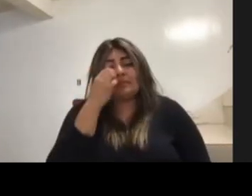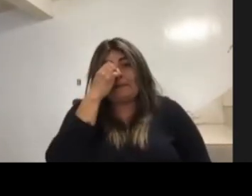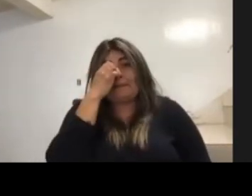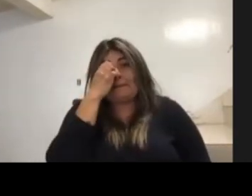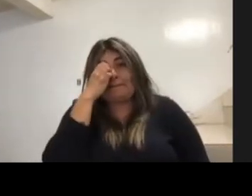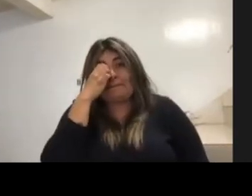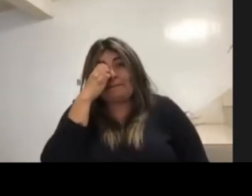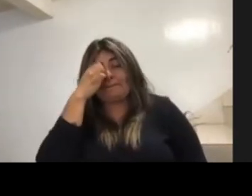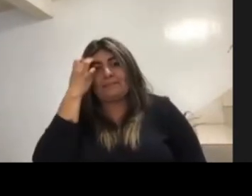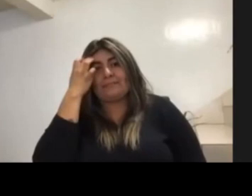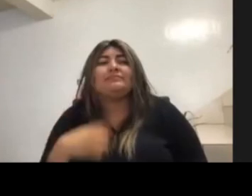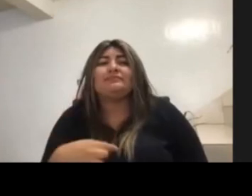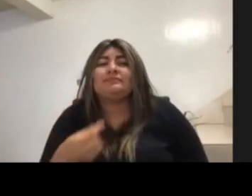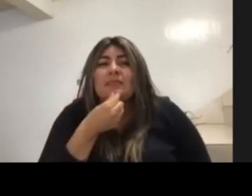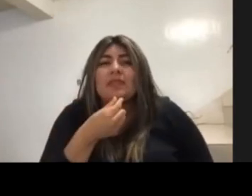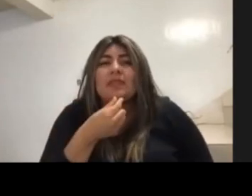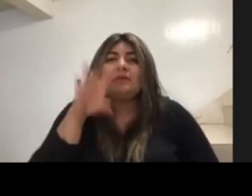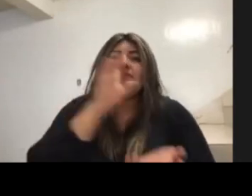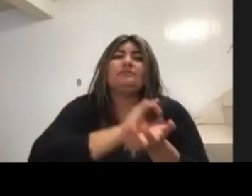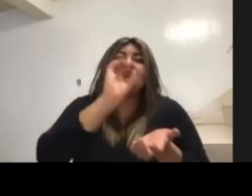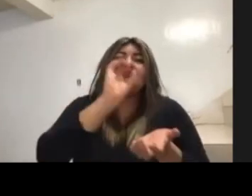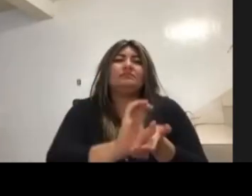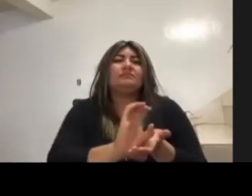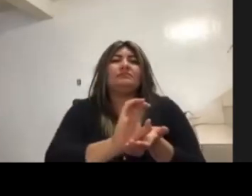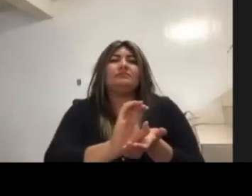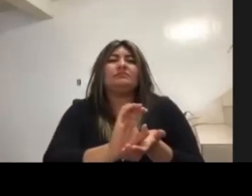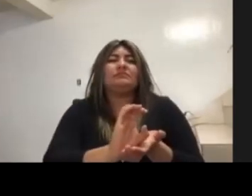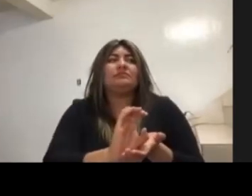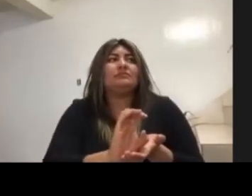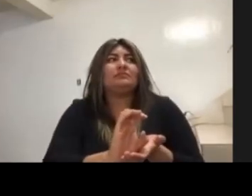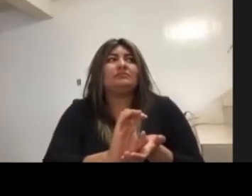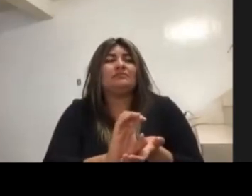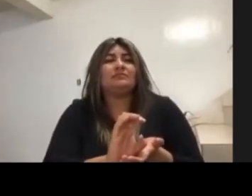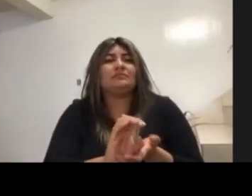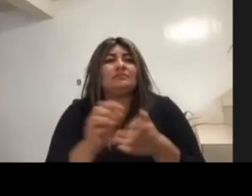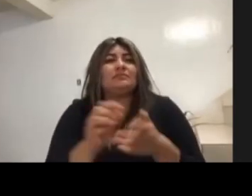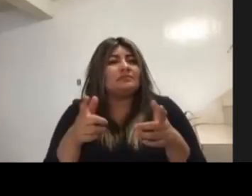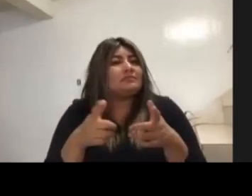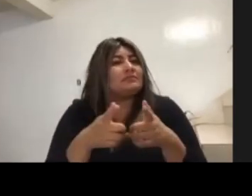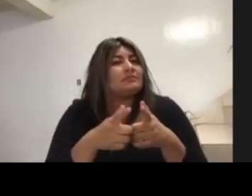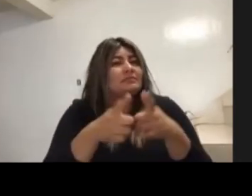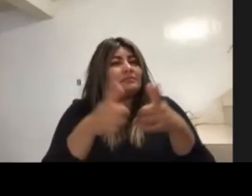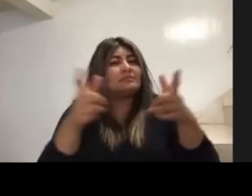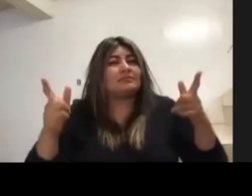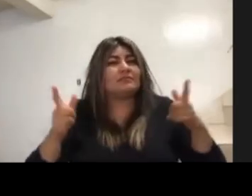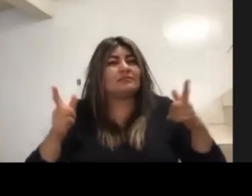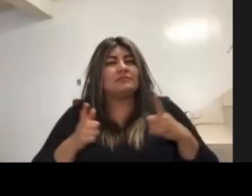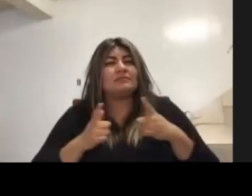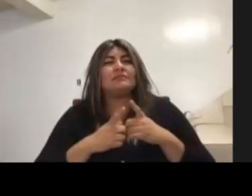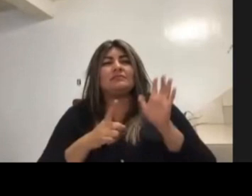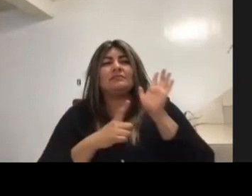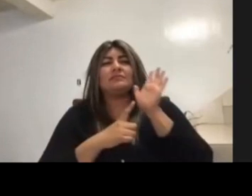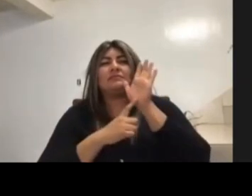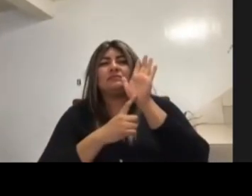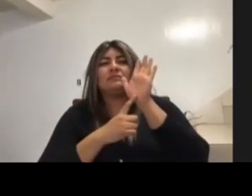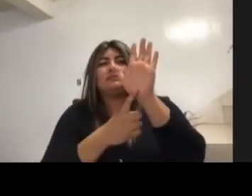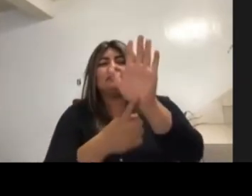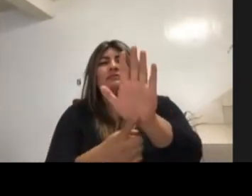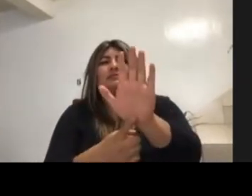con alguna discapacidad participen con su grupo, estén en pantalla, es una